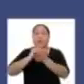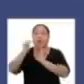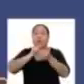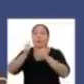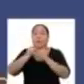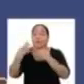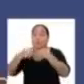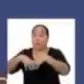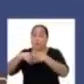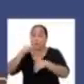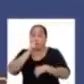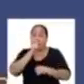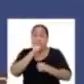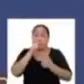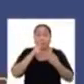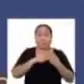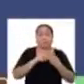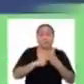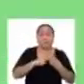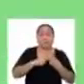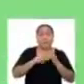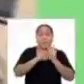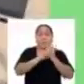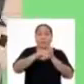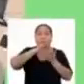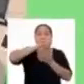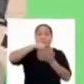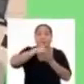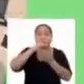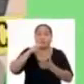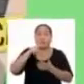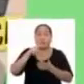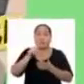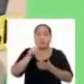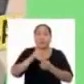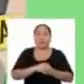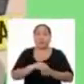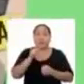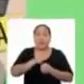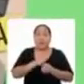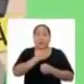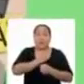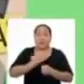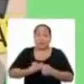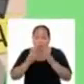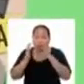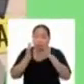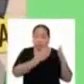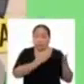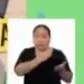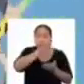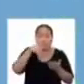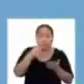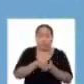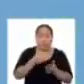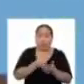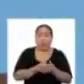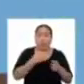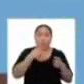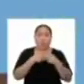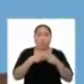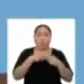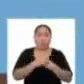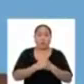privadas. Por otro lado está el modelo centralizado, donde el Estado planifica y controla toda actividad económica.